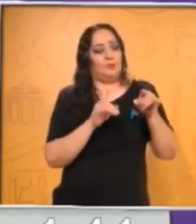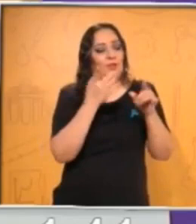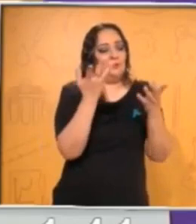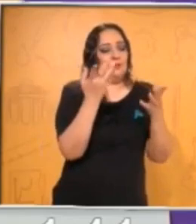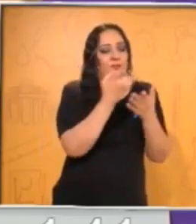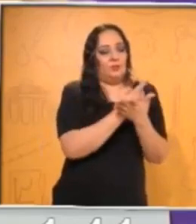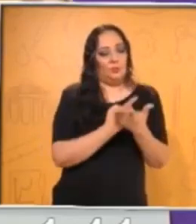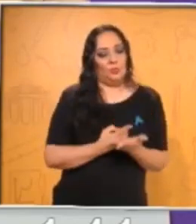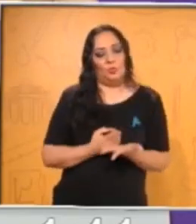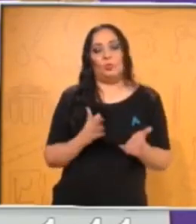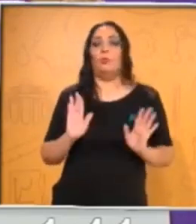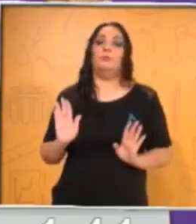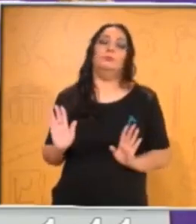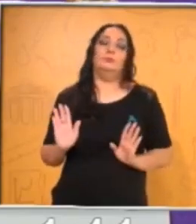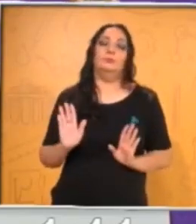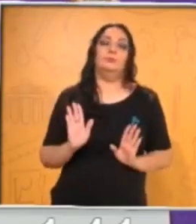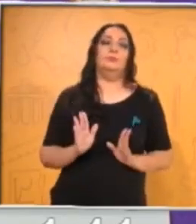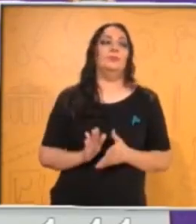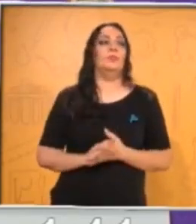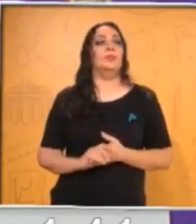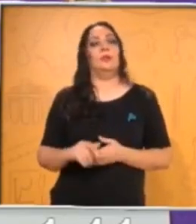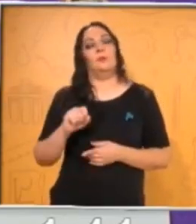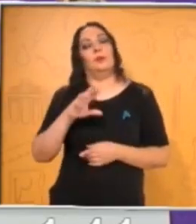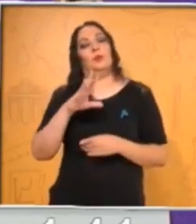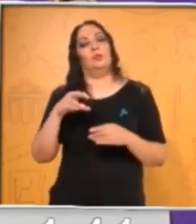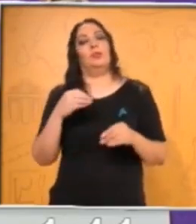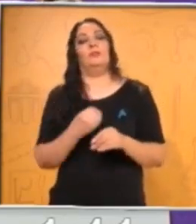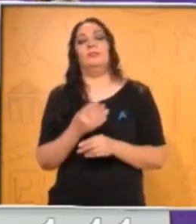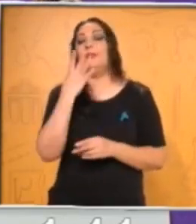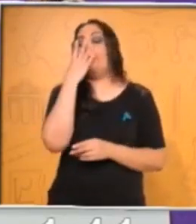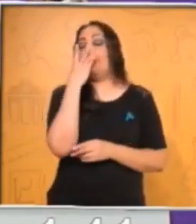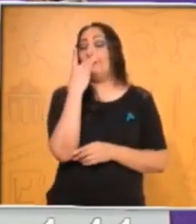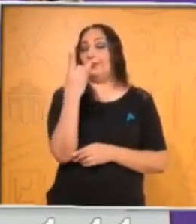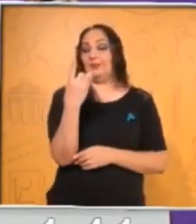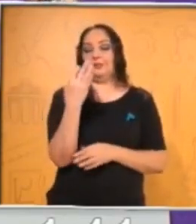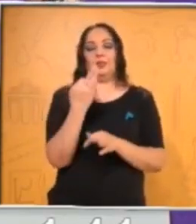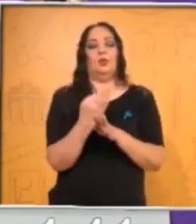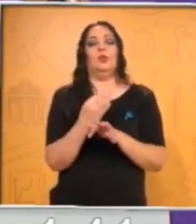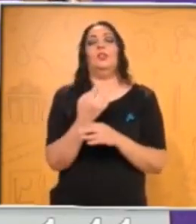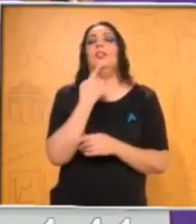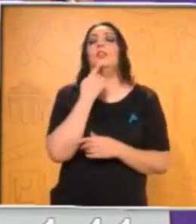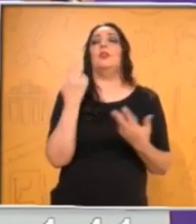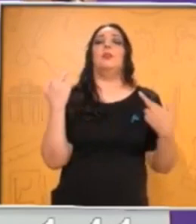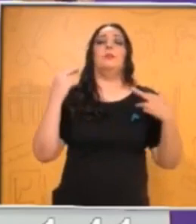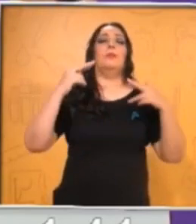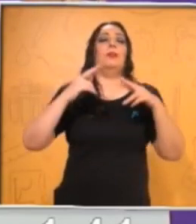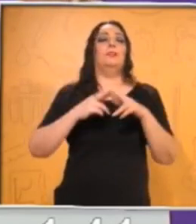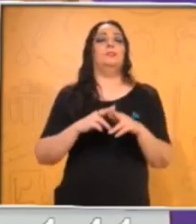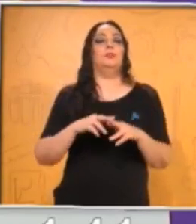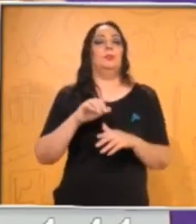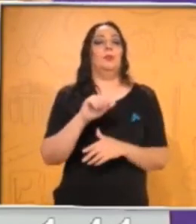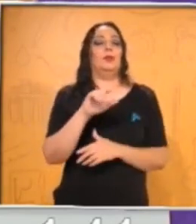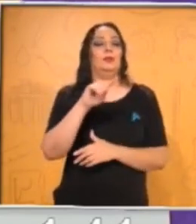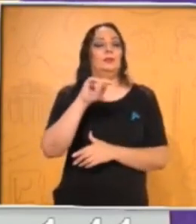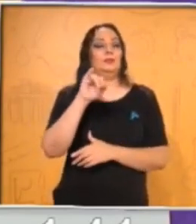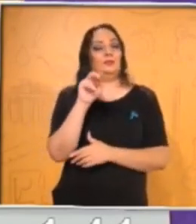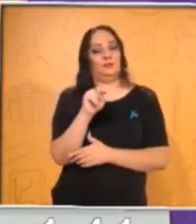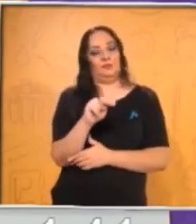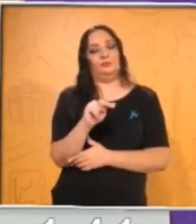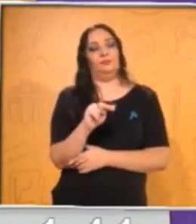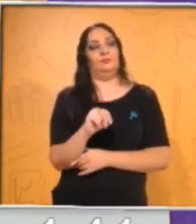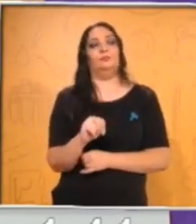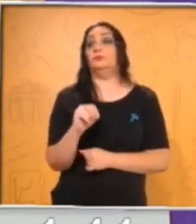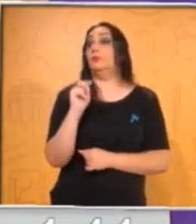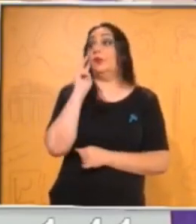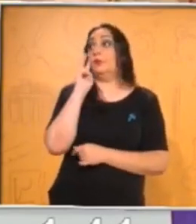contorno. Ok, muy entonces bien, y voy a repetir el acertijo que mencionó ahorita el maestro Martín. Está ya bien.